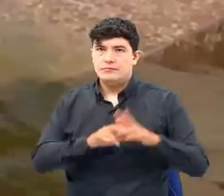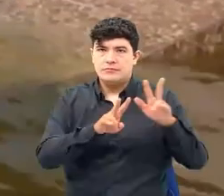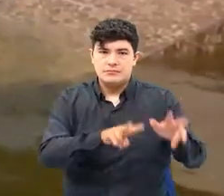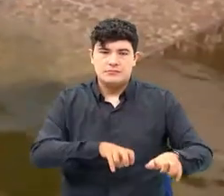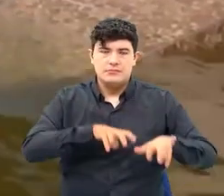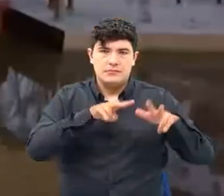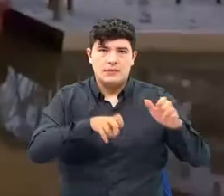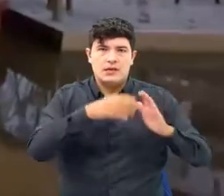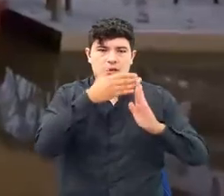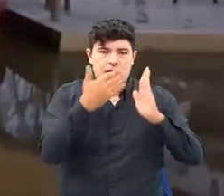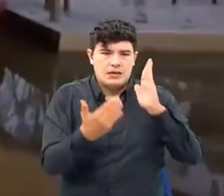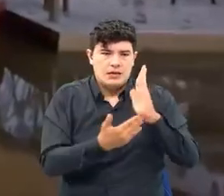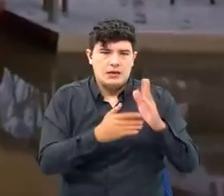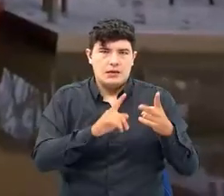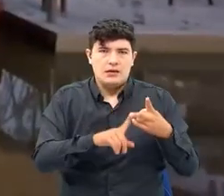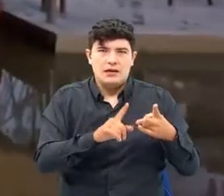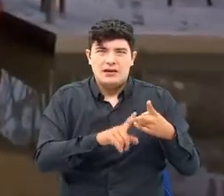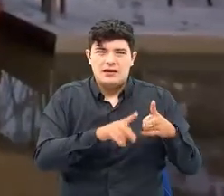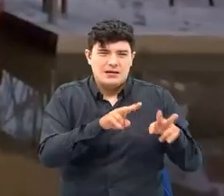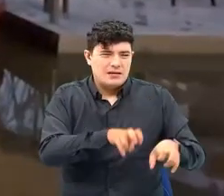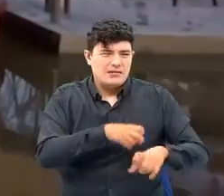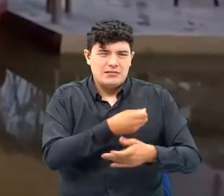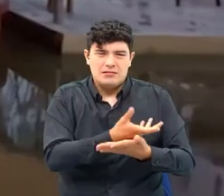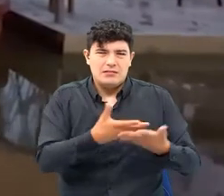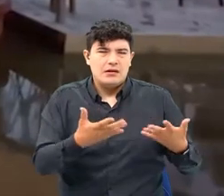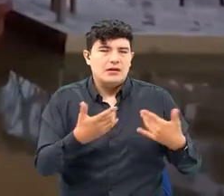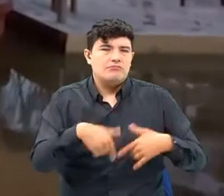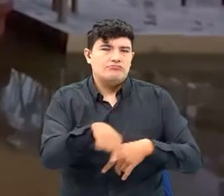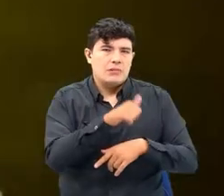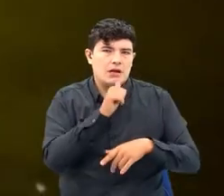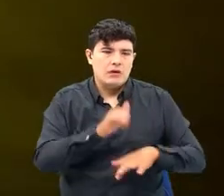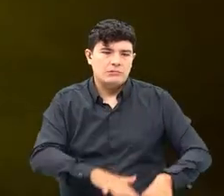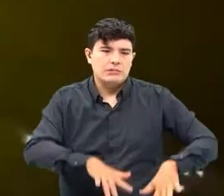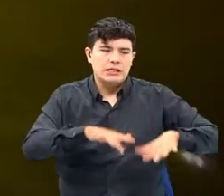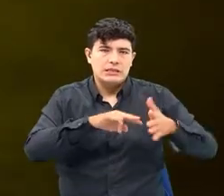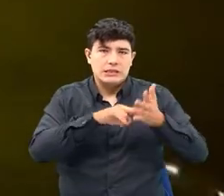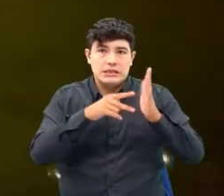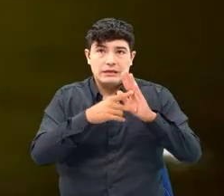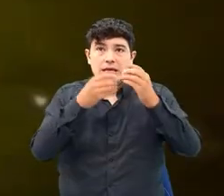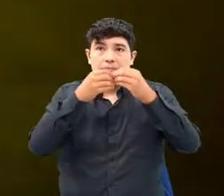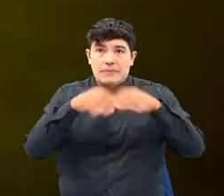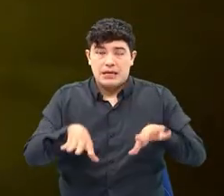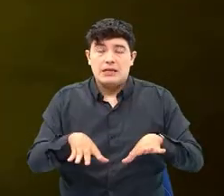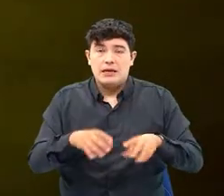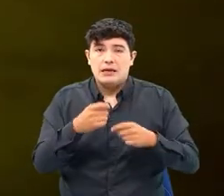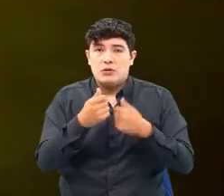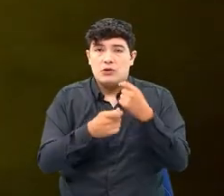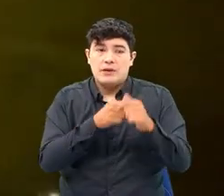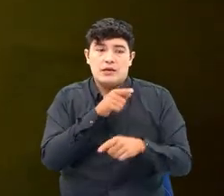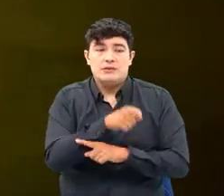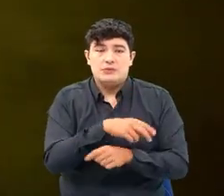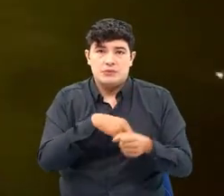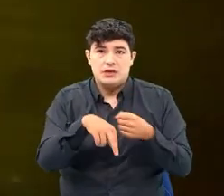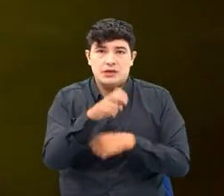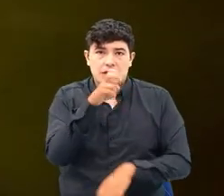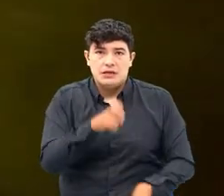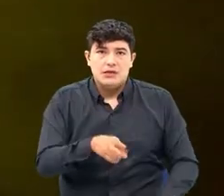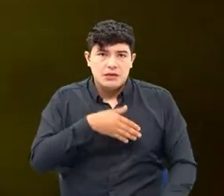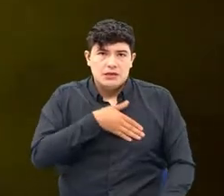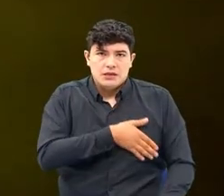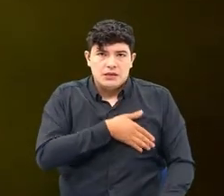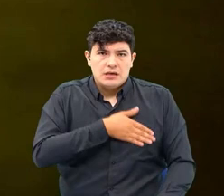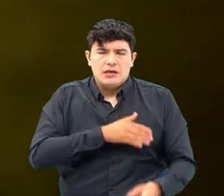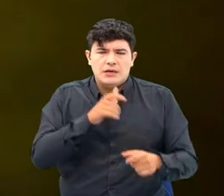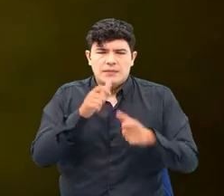de engorde de ganado también están inundados, lo que genera pérdidas económicas significativas para esta región del sur de Bolívar. Una concientización